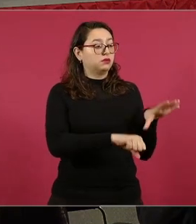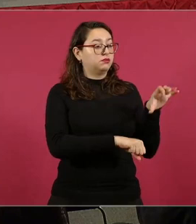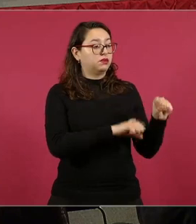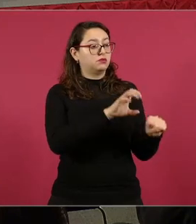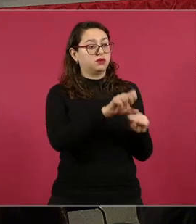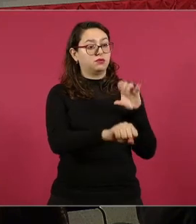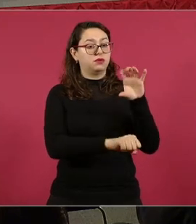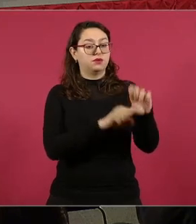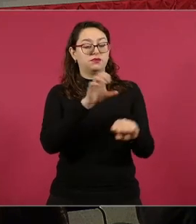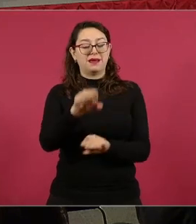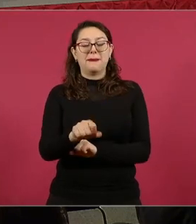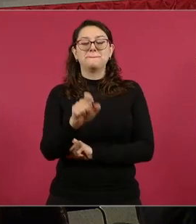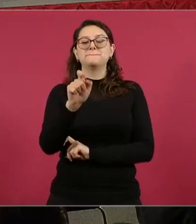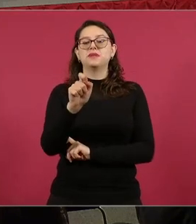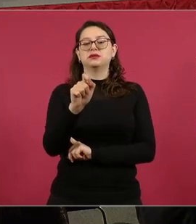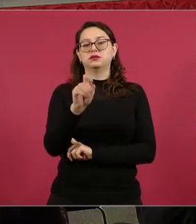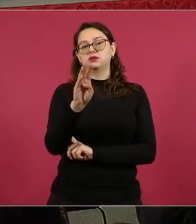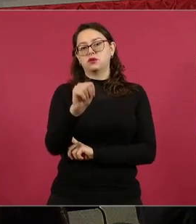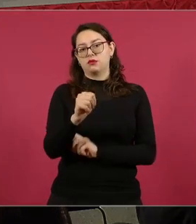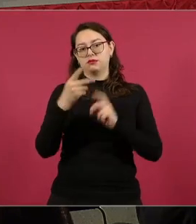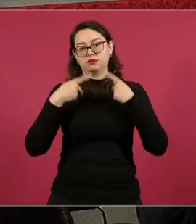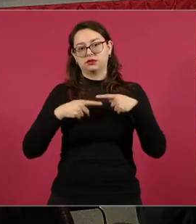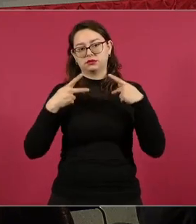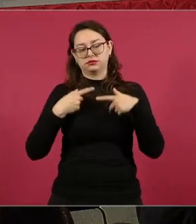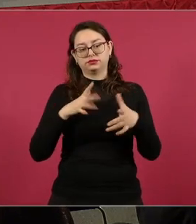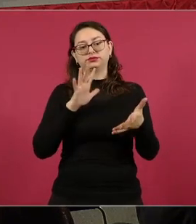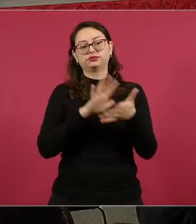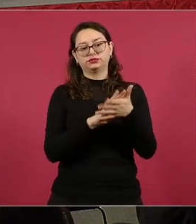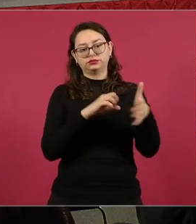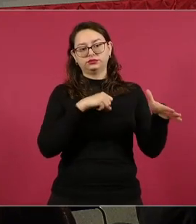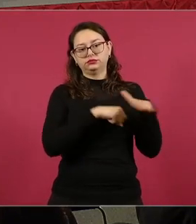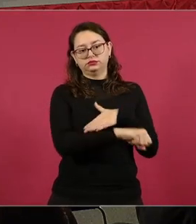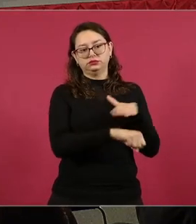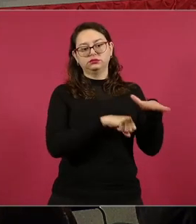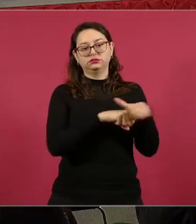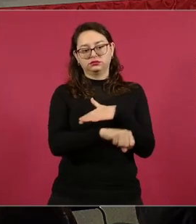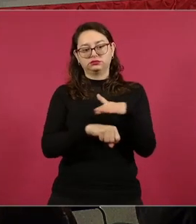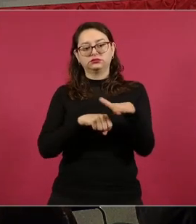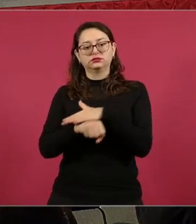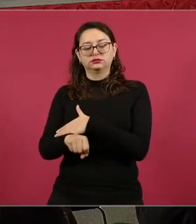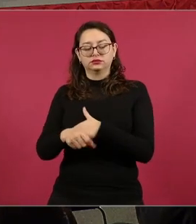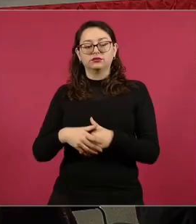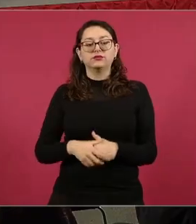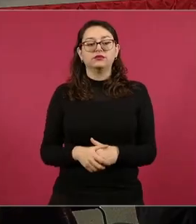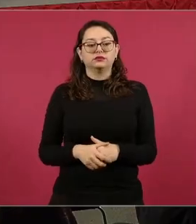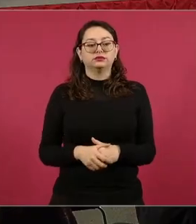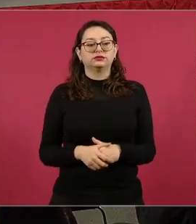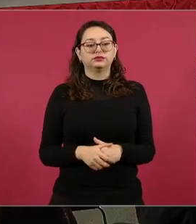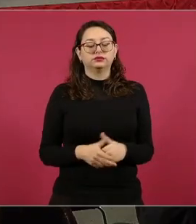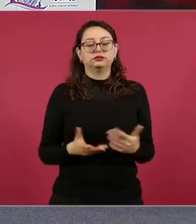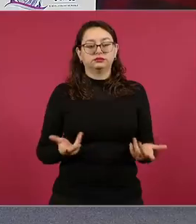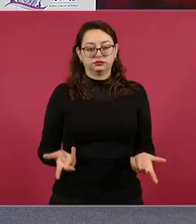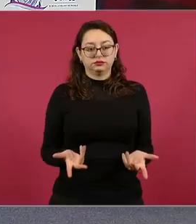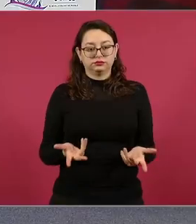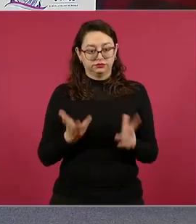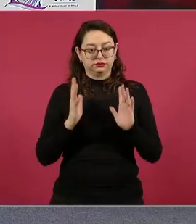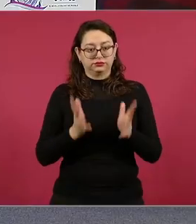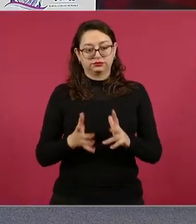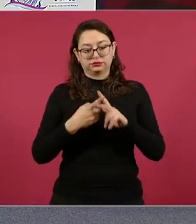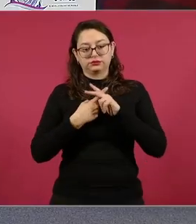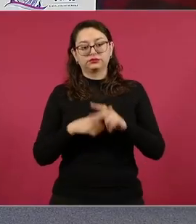detención de Samuel Rodolfo, y aquí se incrementa también a 24 los vinculados a